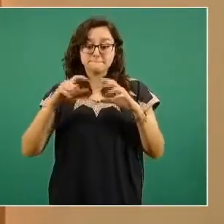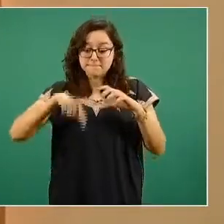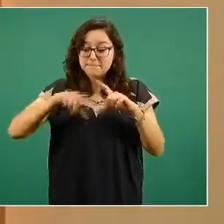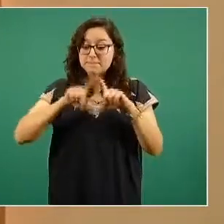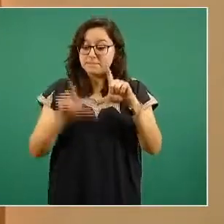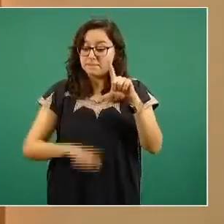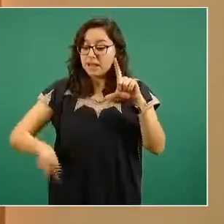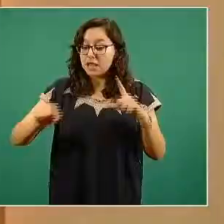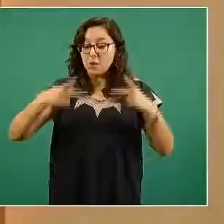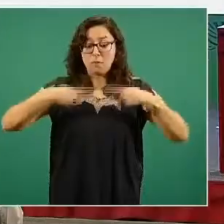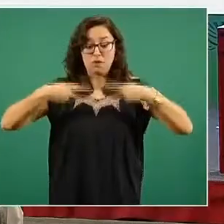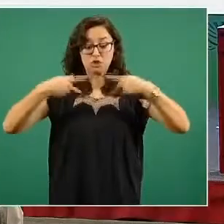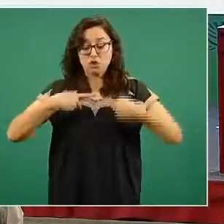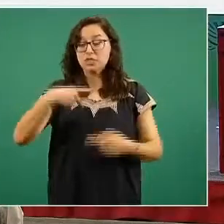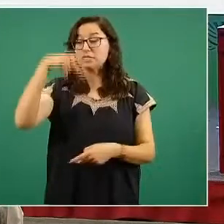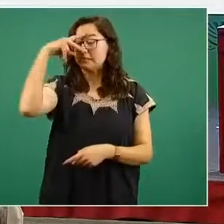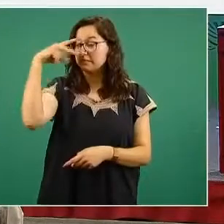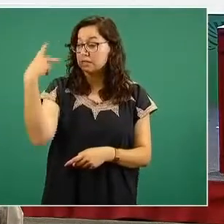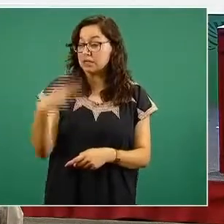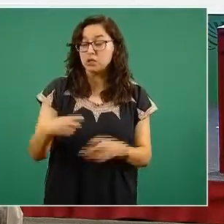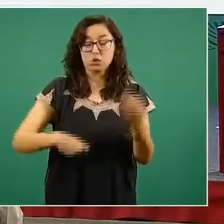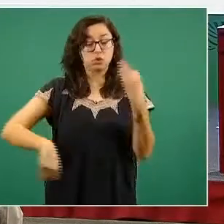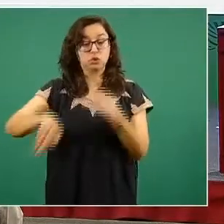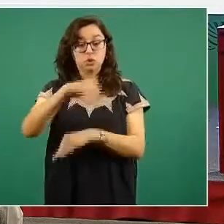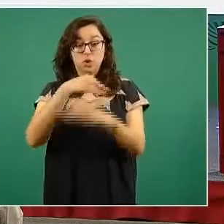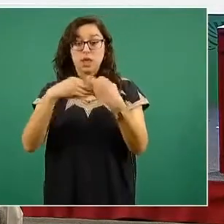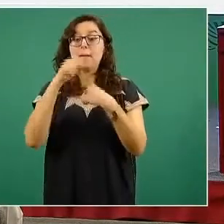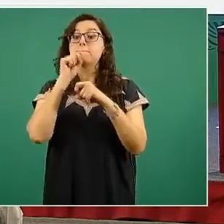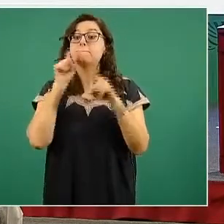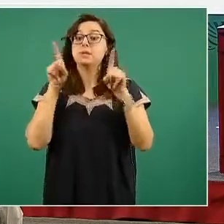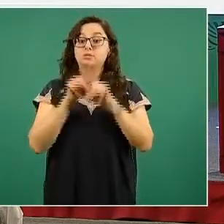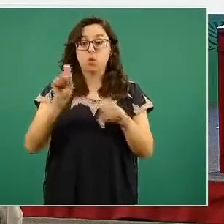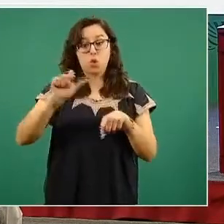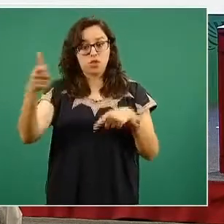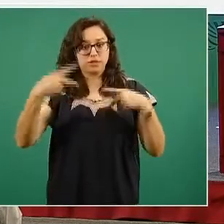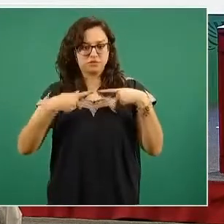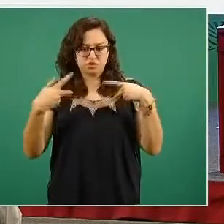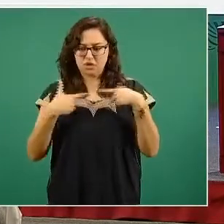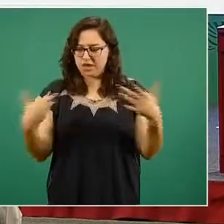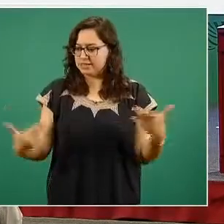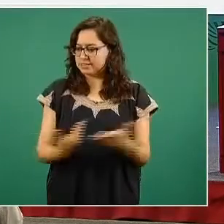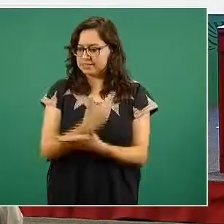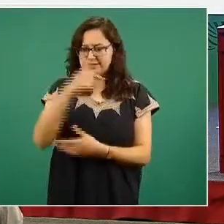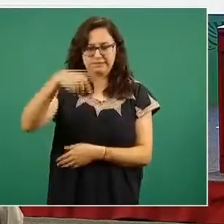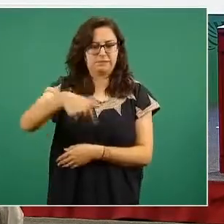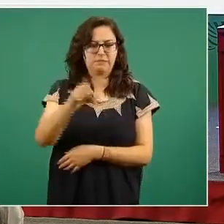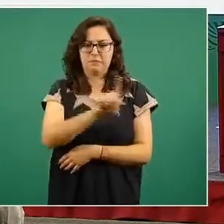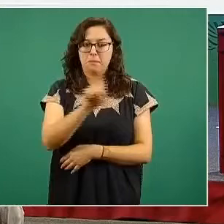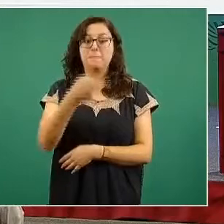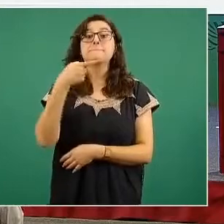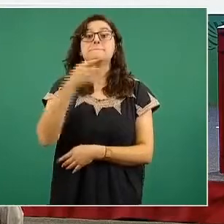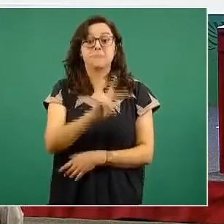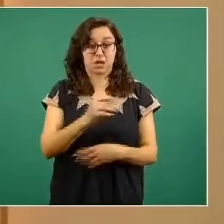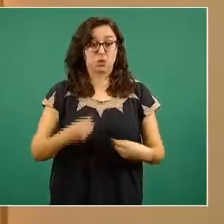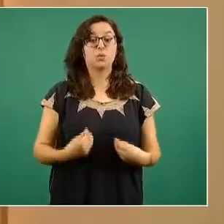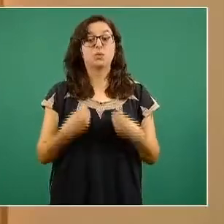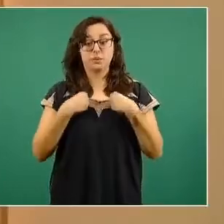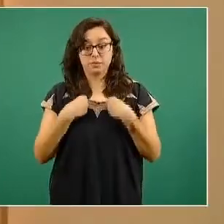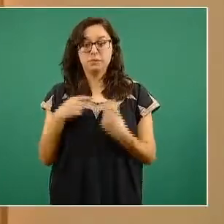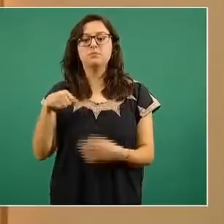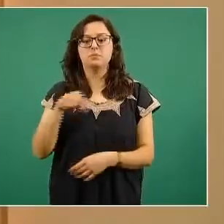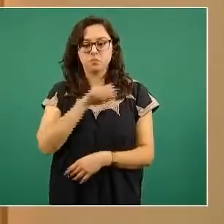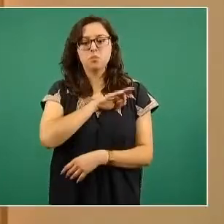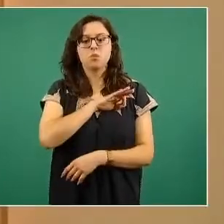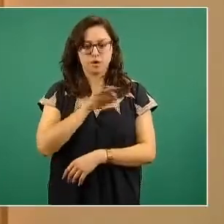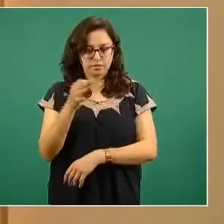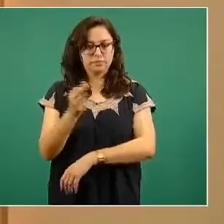todas las mexicanas, mexicanos y también personas extranjeras que residen en el país son quienes pueden acceder a esta